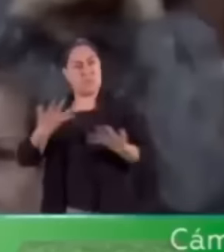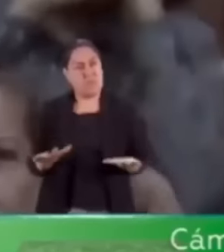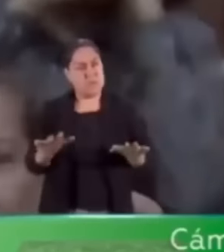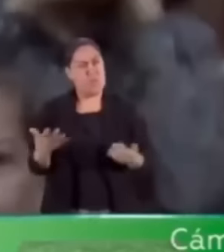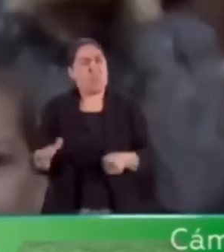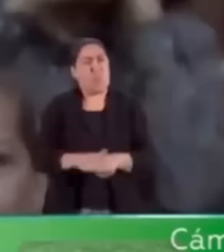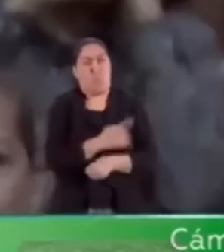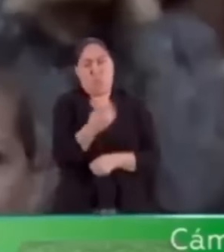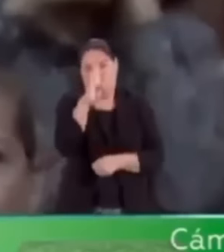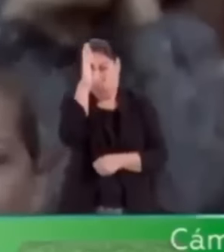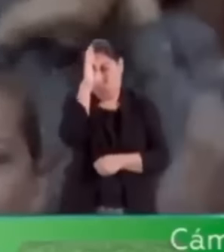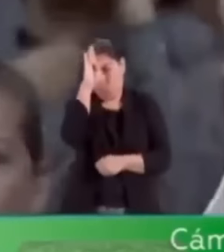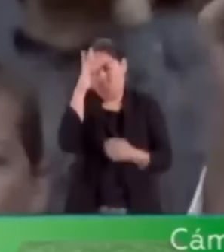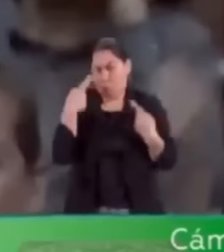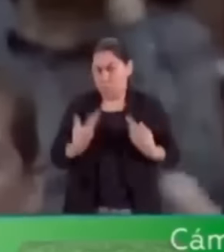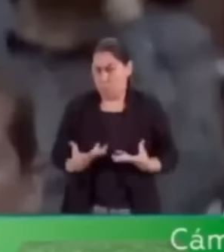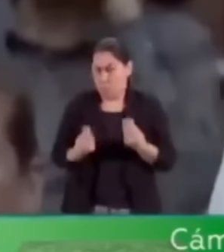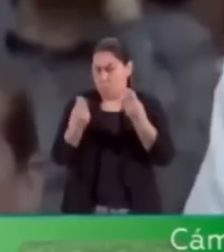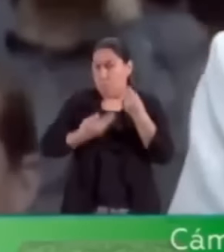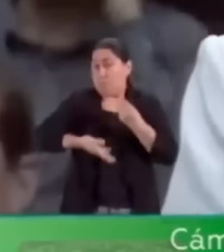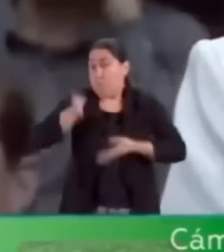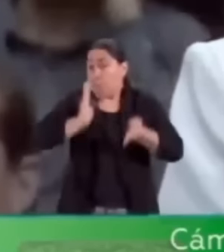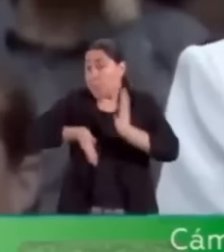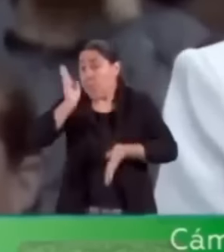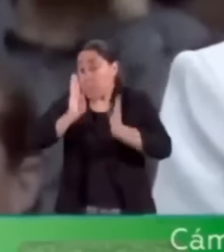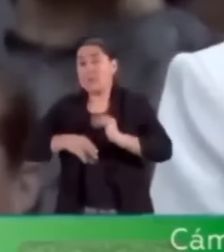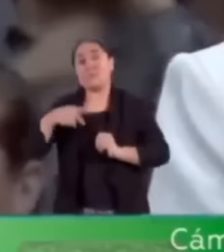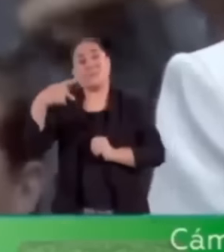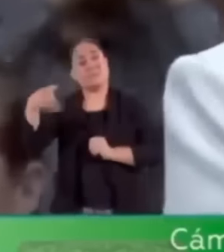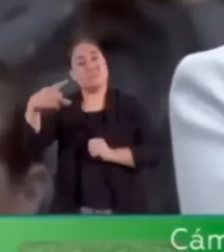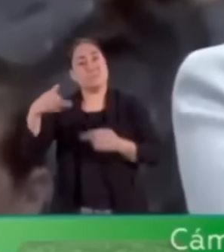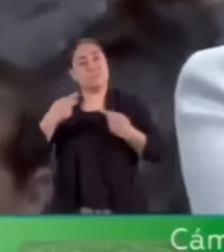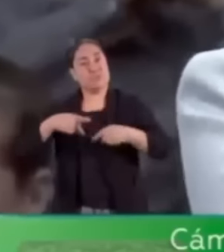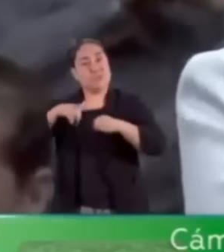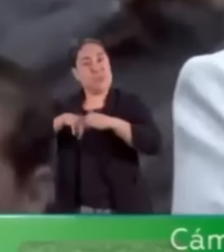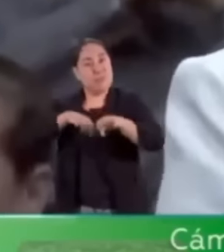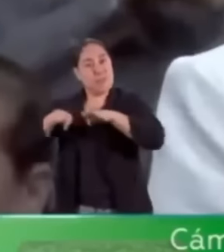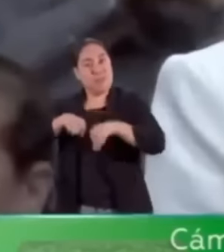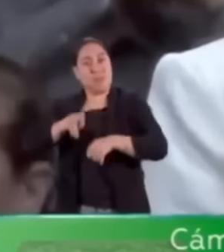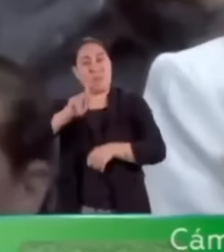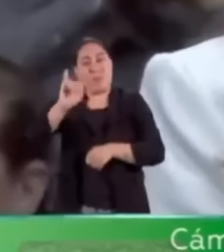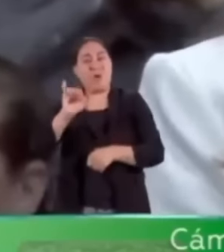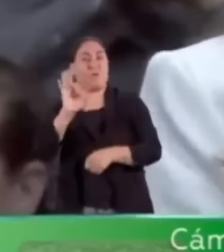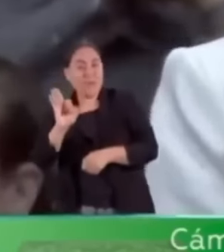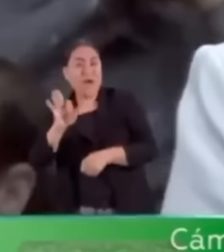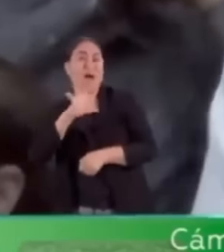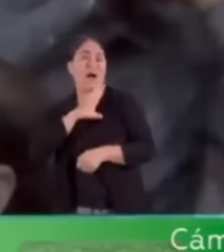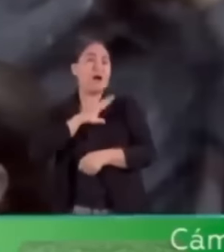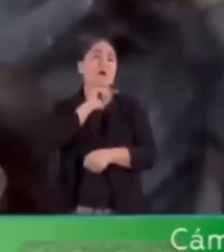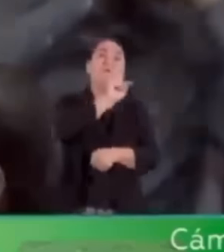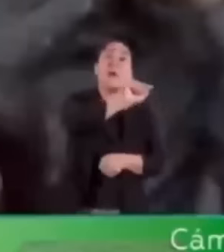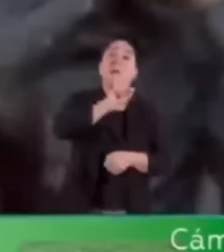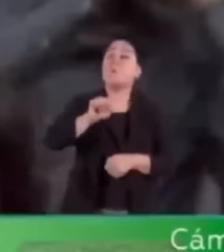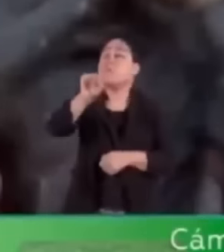despido masivo del personal del Poder Judicial, de cada uno de los poderes